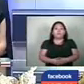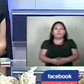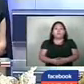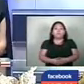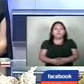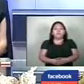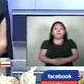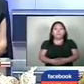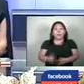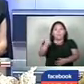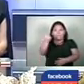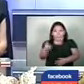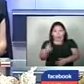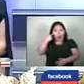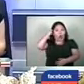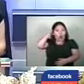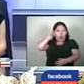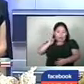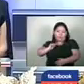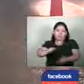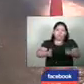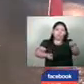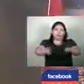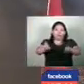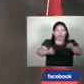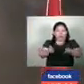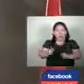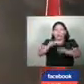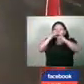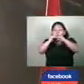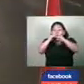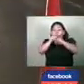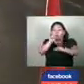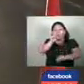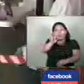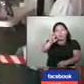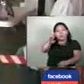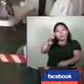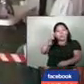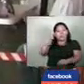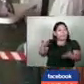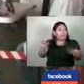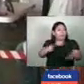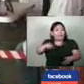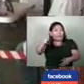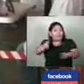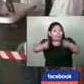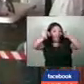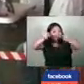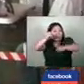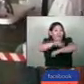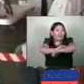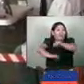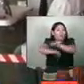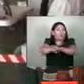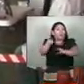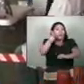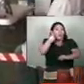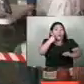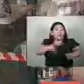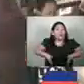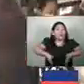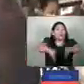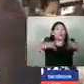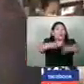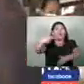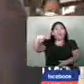Y un hombre que manejaba con más de 130 grados de alcohol fue detenido en un control antidoping instalado en el Boulevard de